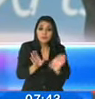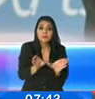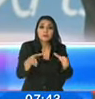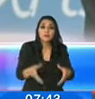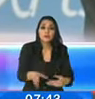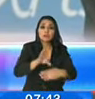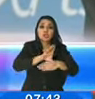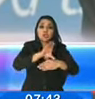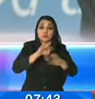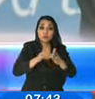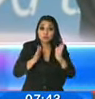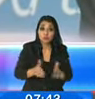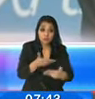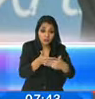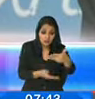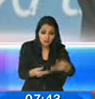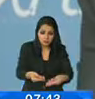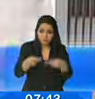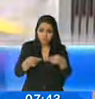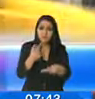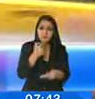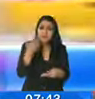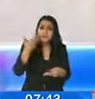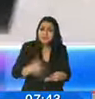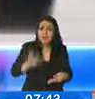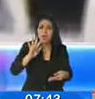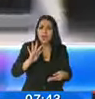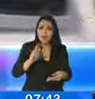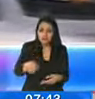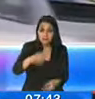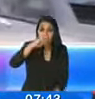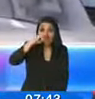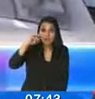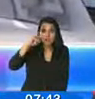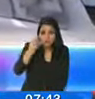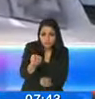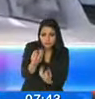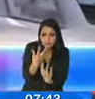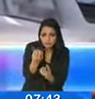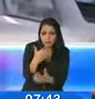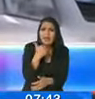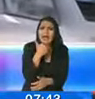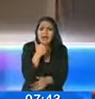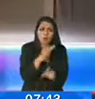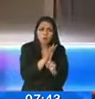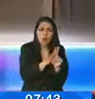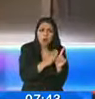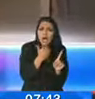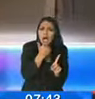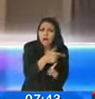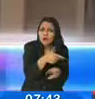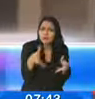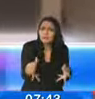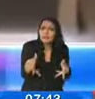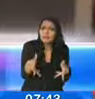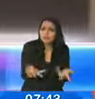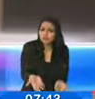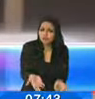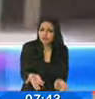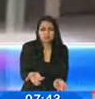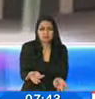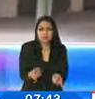Consejería Estudiantil, donde ya menciona indicios de responsabilidad del docente que fue